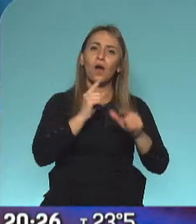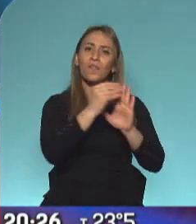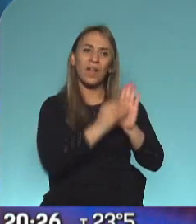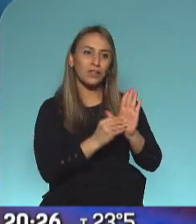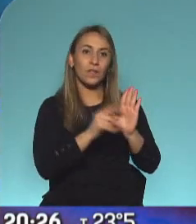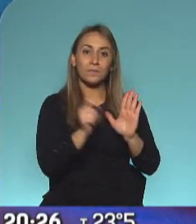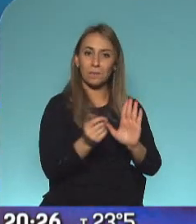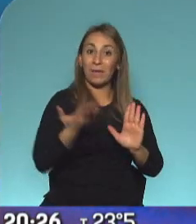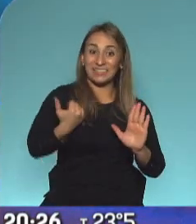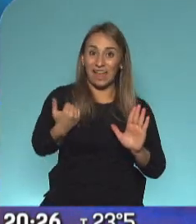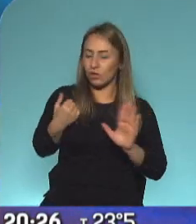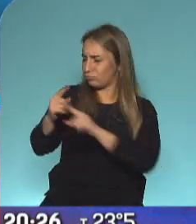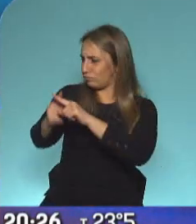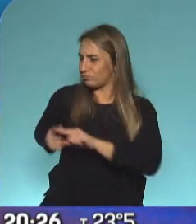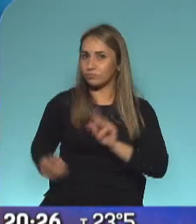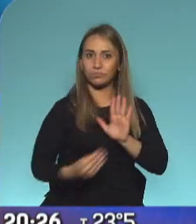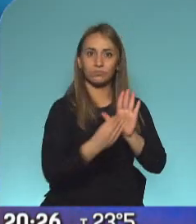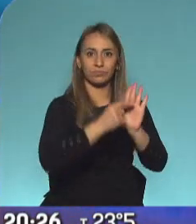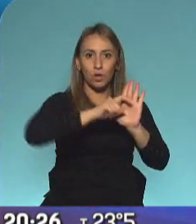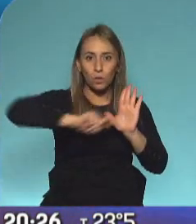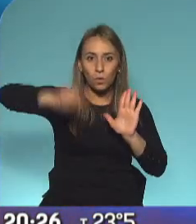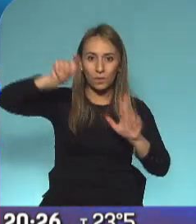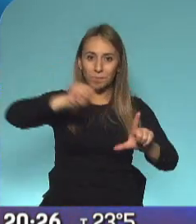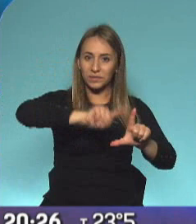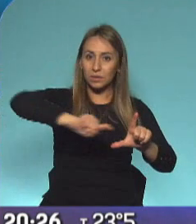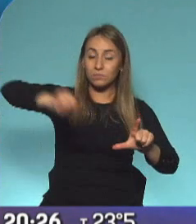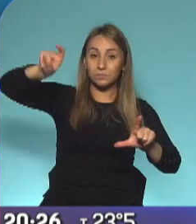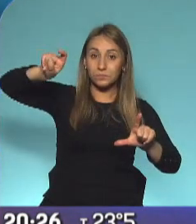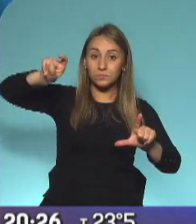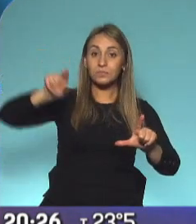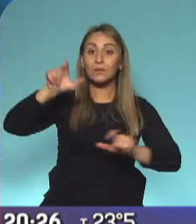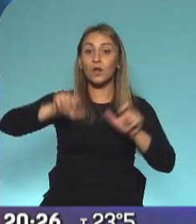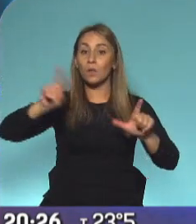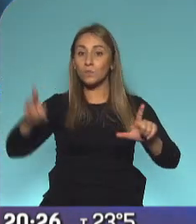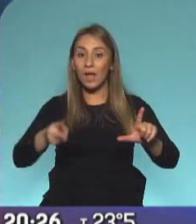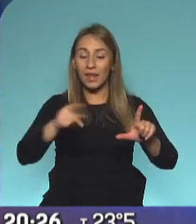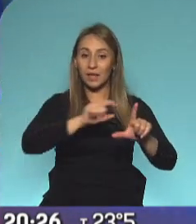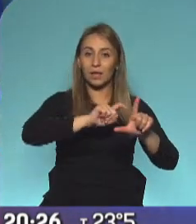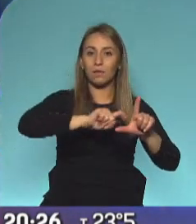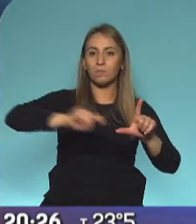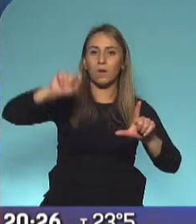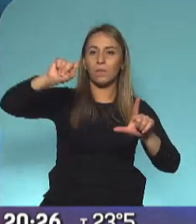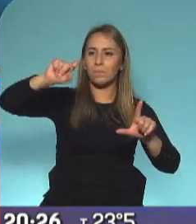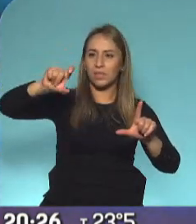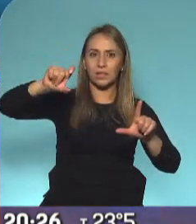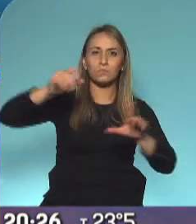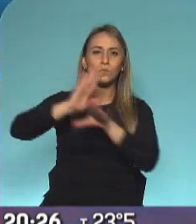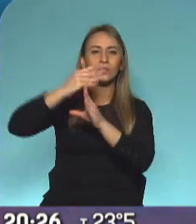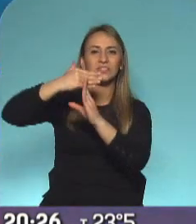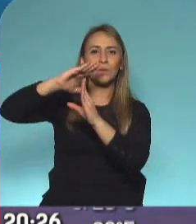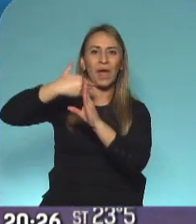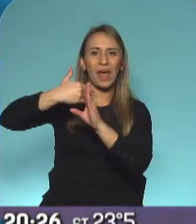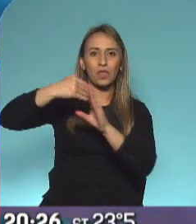mes anterior, ¿sí?, subía así y la curva de fallecidos se despegaba un poco, pero poco.